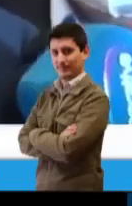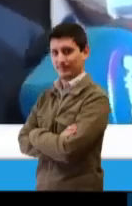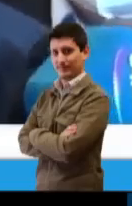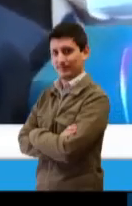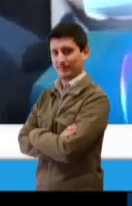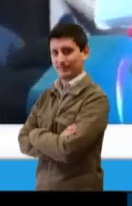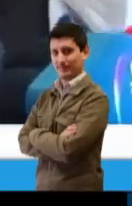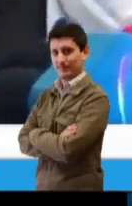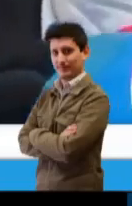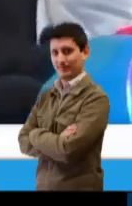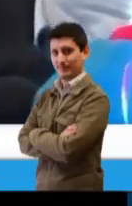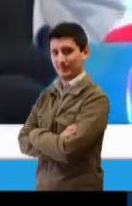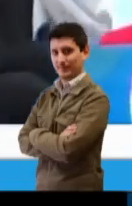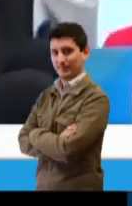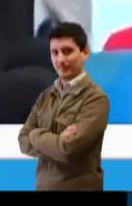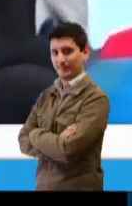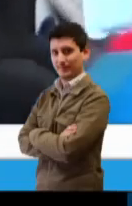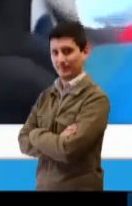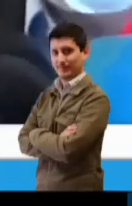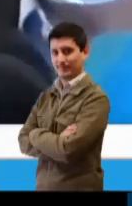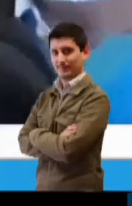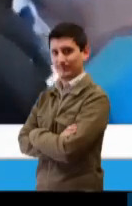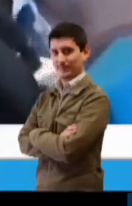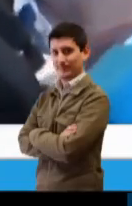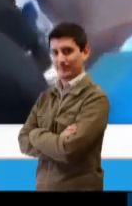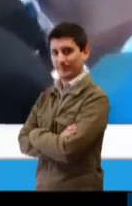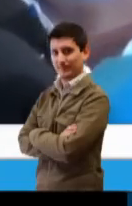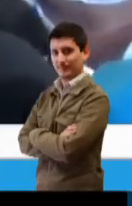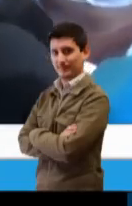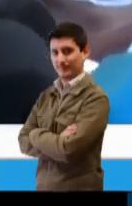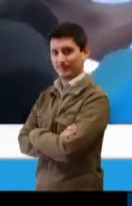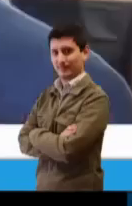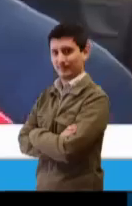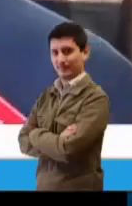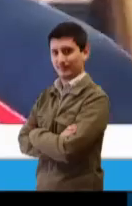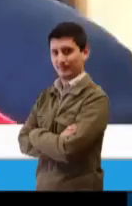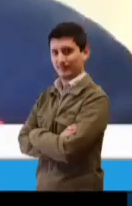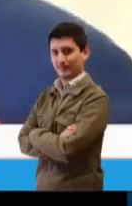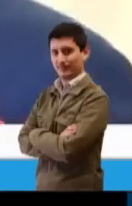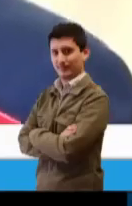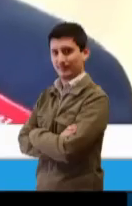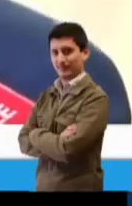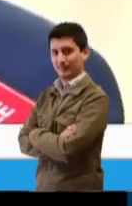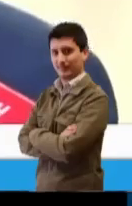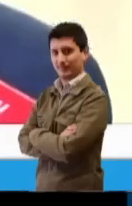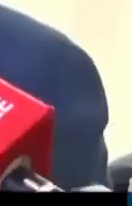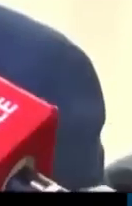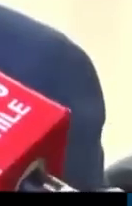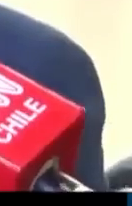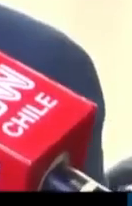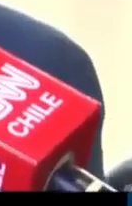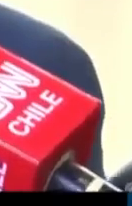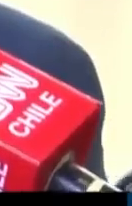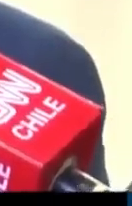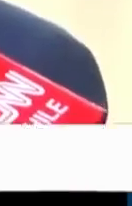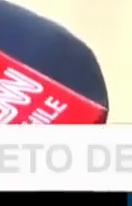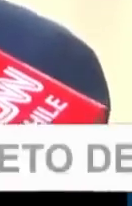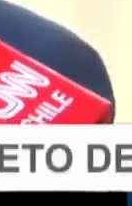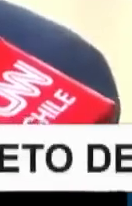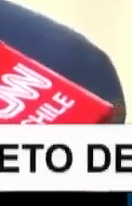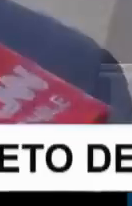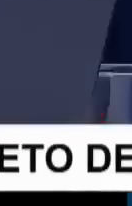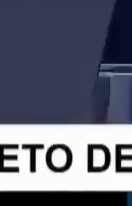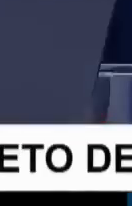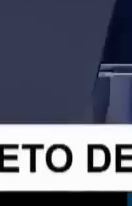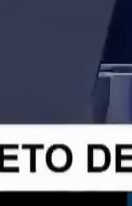Servicios Sociales de ese ministerio, Francisca Perales. Katy Nival. Gonzalo, aquí conversamos con Katy que en